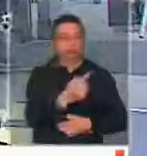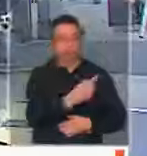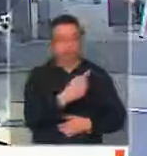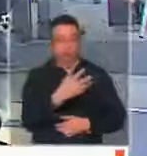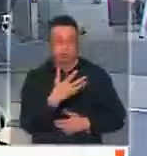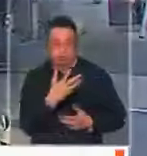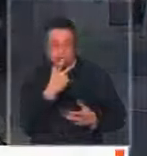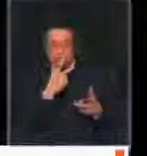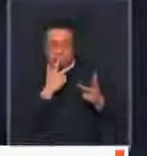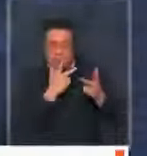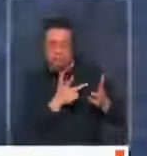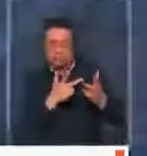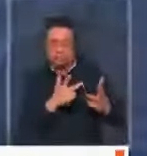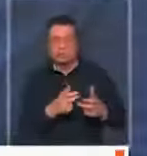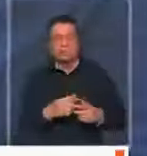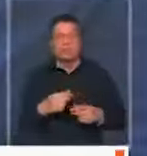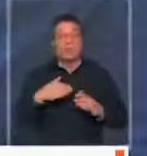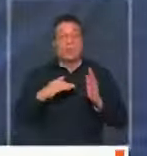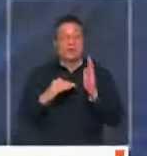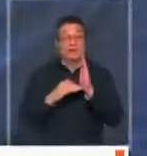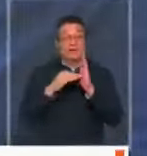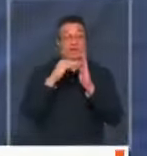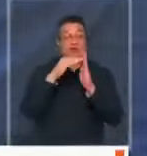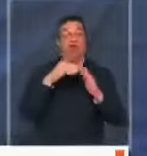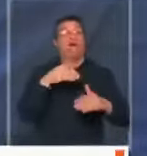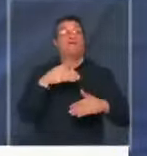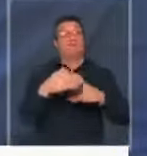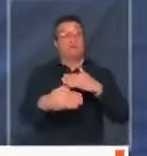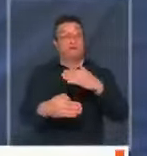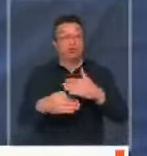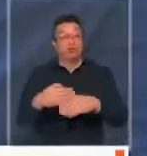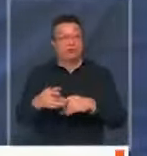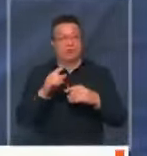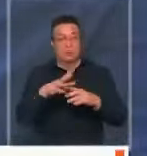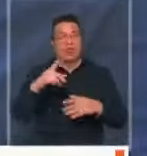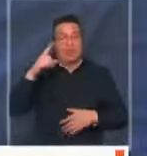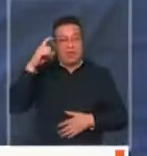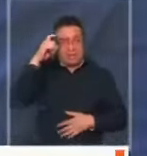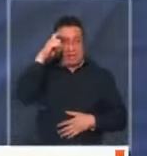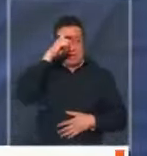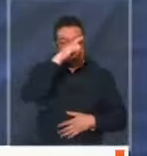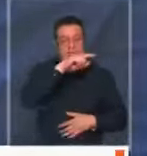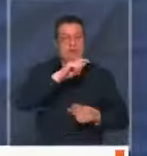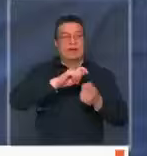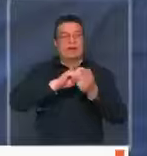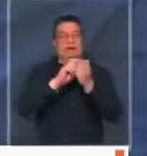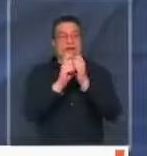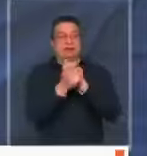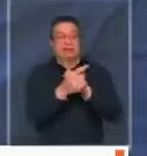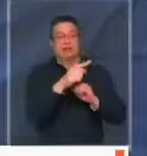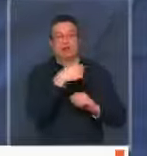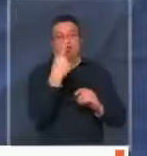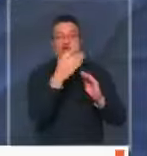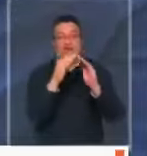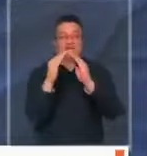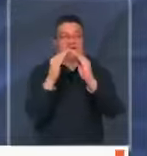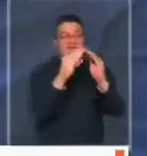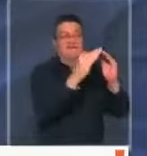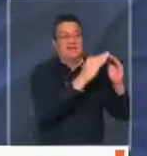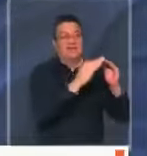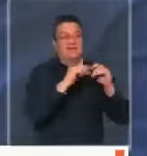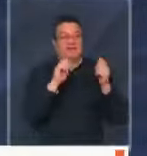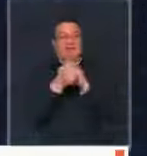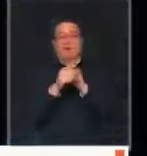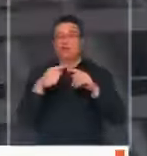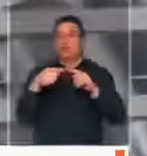actitudes amenazantes. El edificio empezó a funcionar, ahí se empezó a complicar y empezó a cambiar todo el barrio. Sí. ¿Todo el barrio? ¿A cuántas cuadras